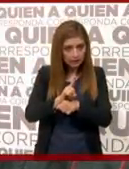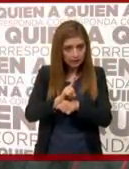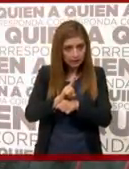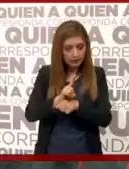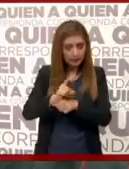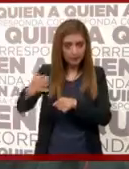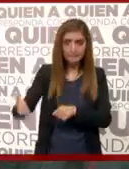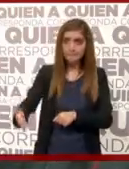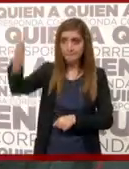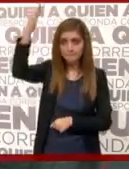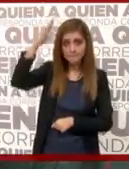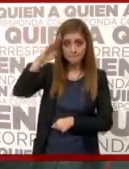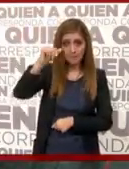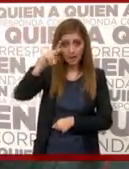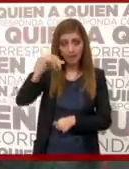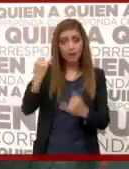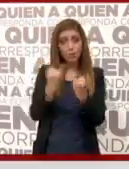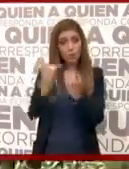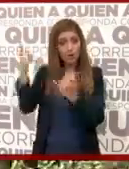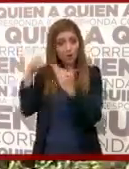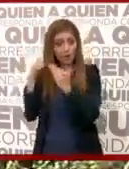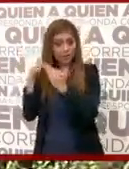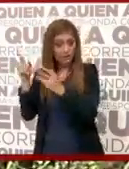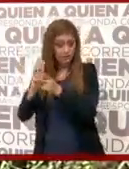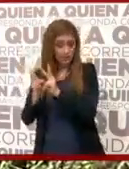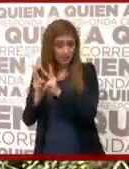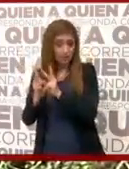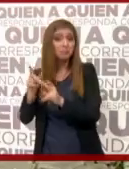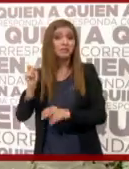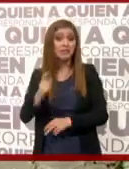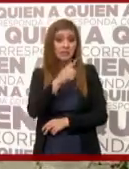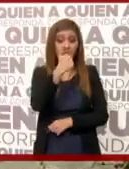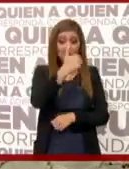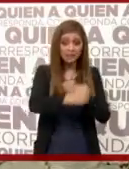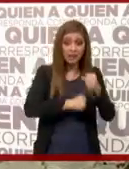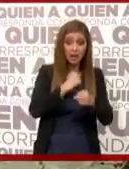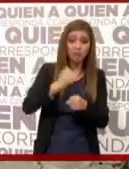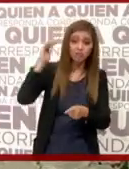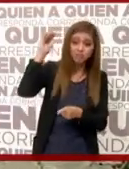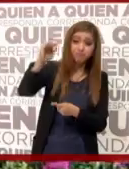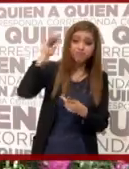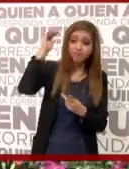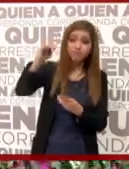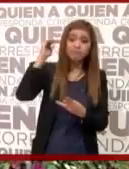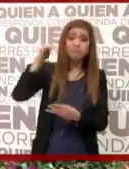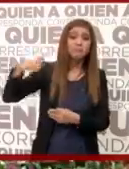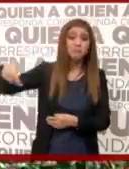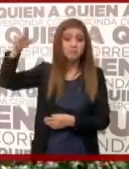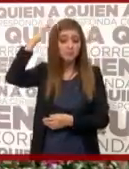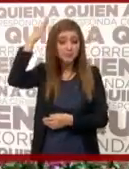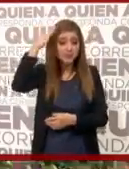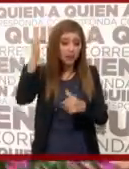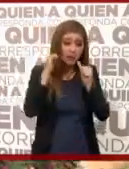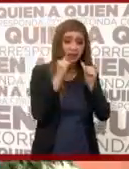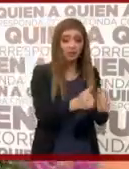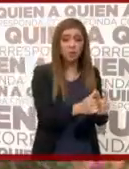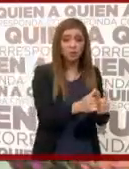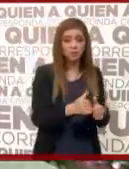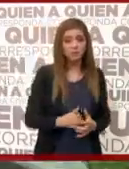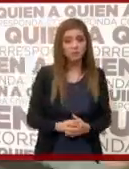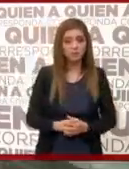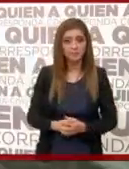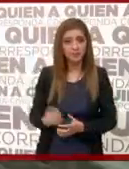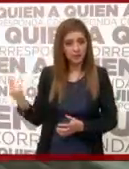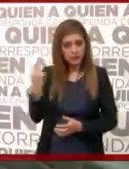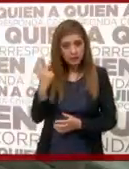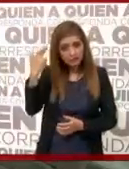la barda y parte de la casa de un vecino. Son 6 años que buscan sin éxito el apoyo de las autoridades. Definitivamente hacer el estudio,